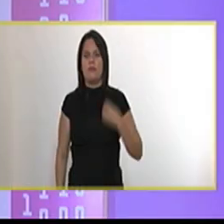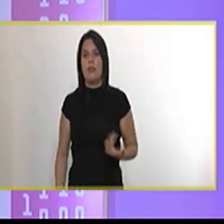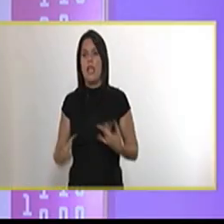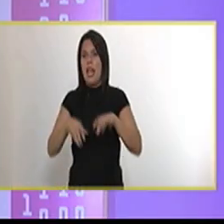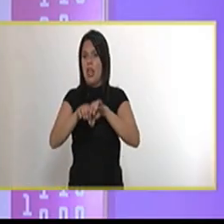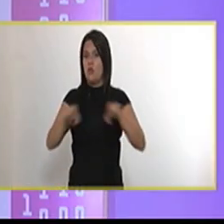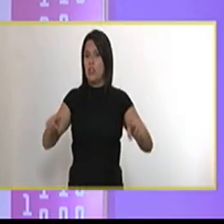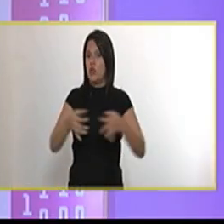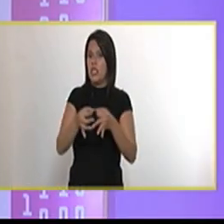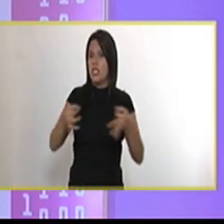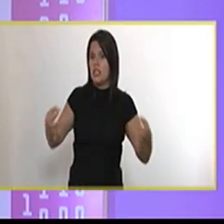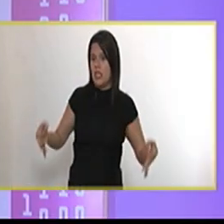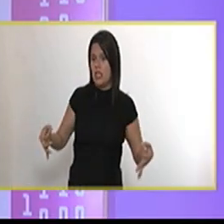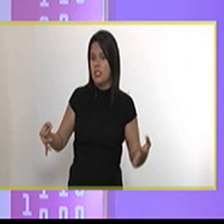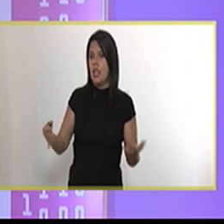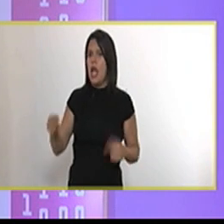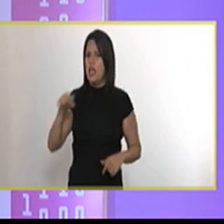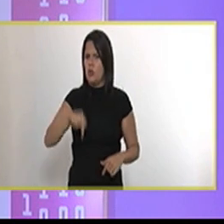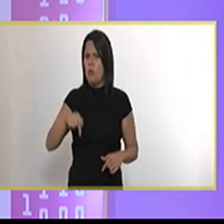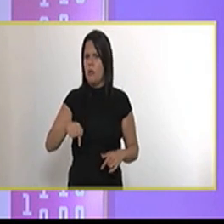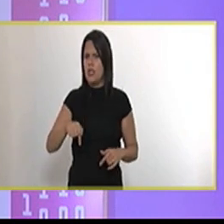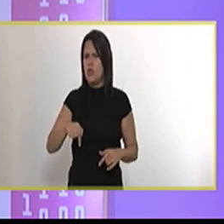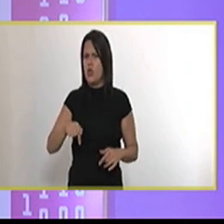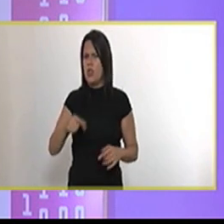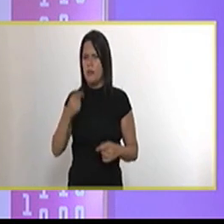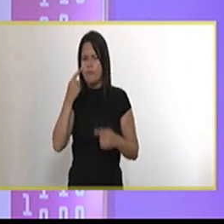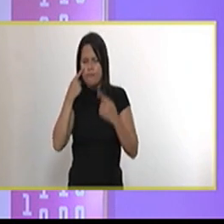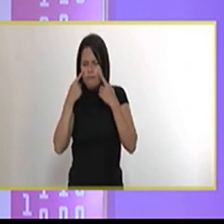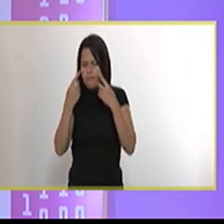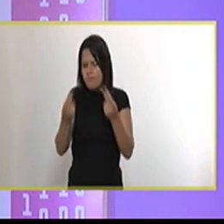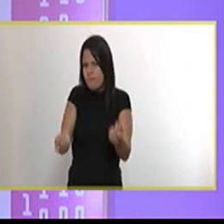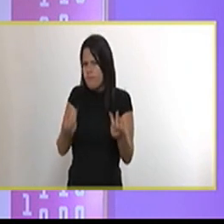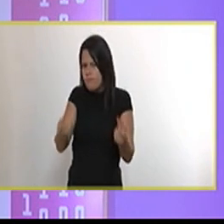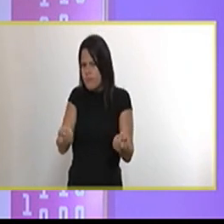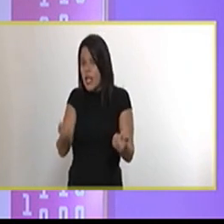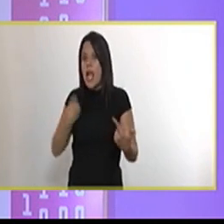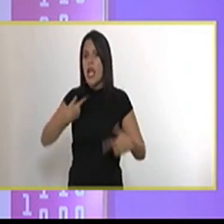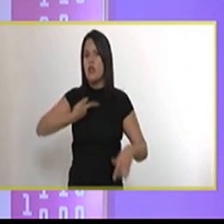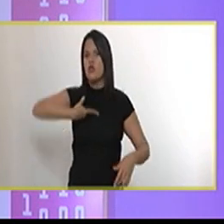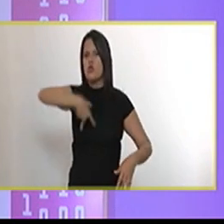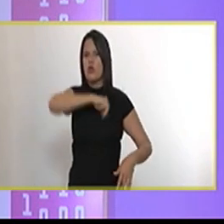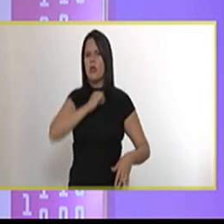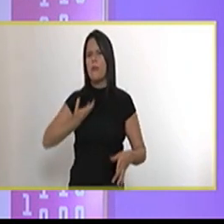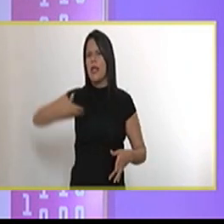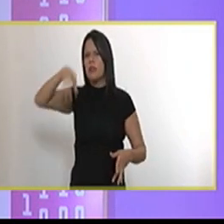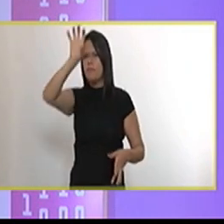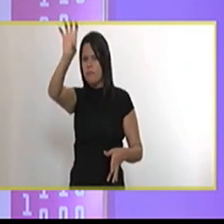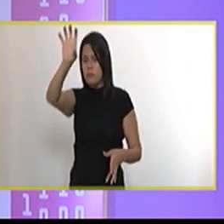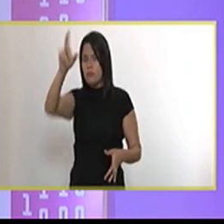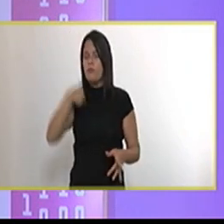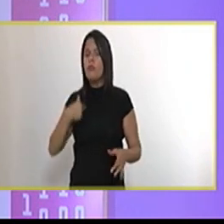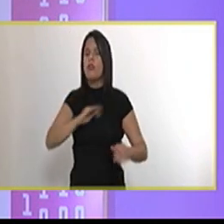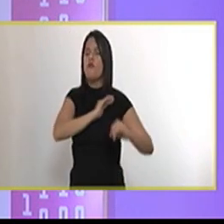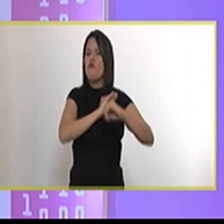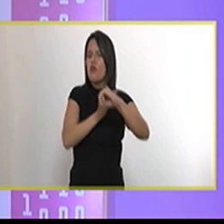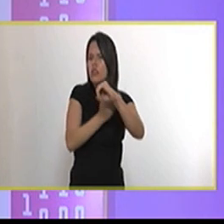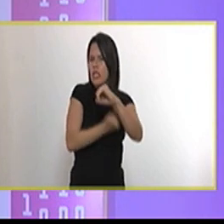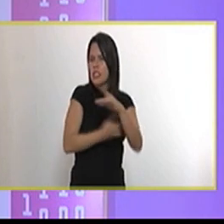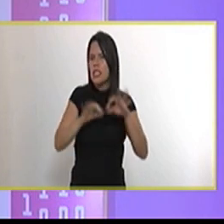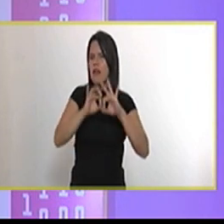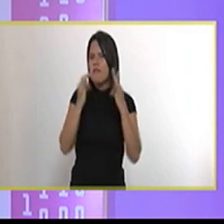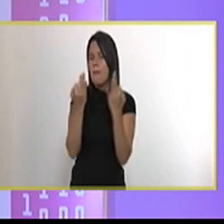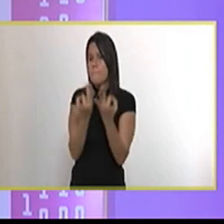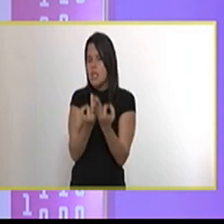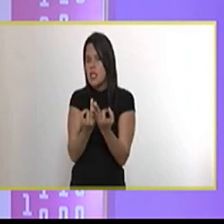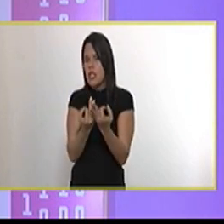La educación a distancia en estos momentos de emergencia en nuestro país se ha enfocado en fortalecer las familias y su entorno